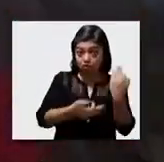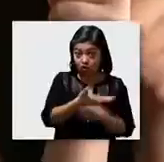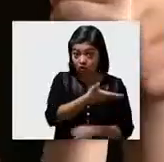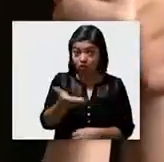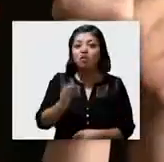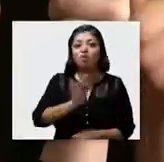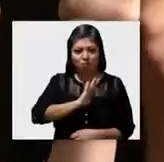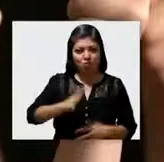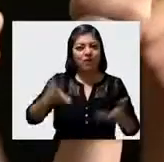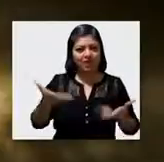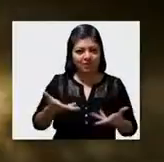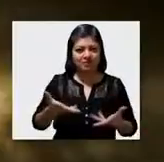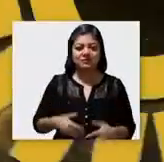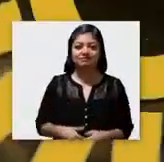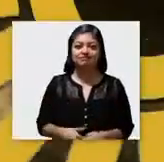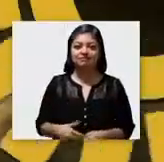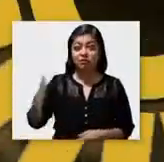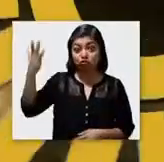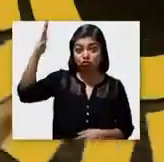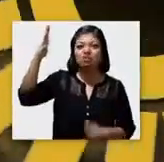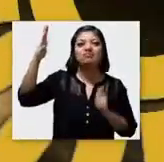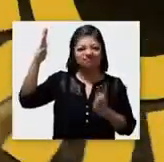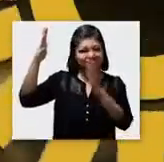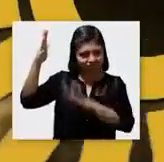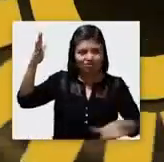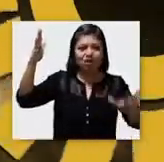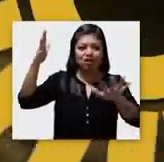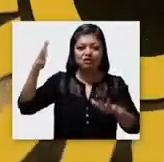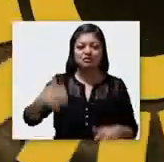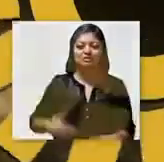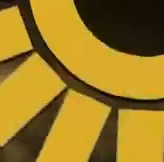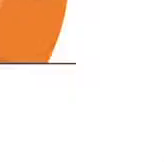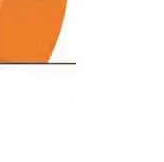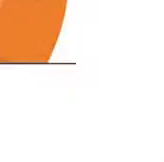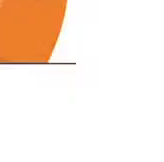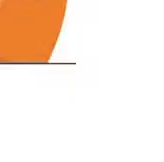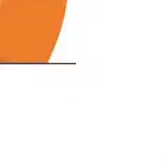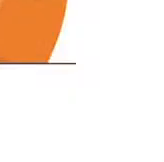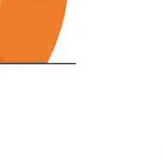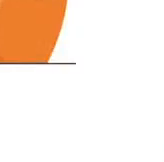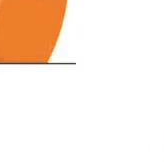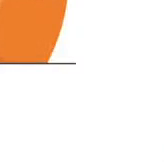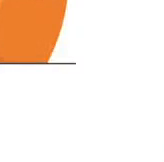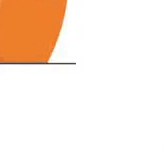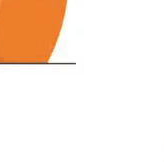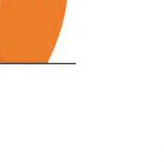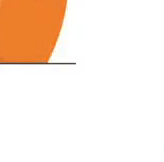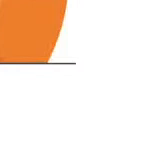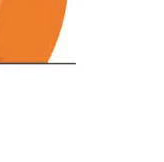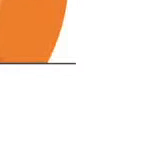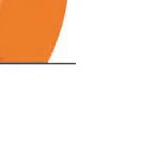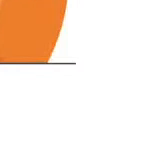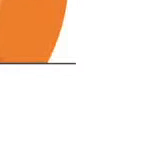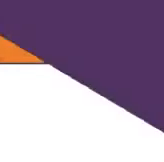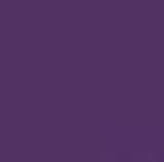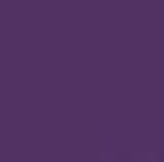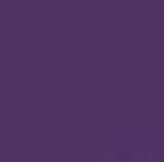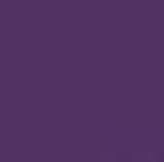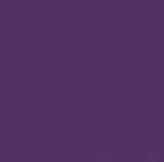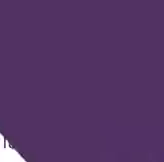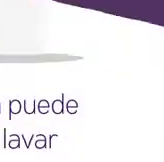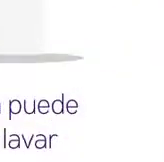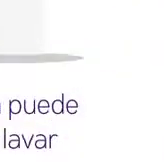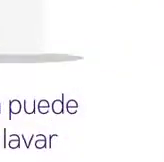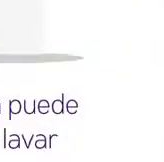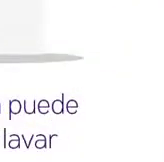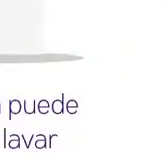y todos podemos hacerlo. El sol sale para todos. Los quehaceres en casa son responsabilidad compartida. Si una